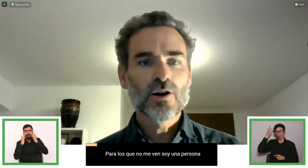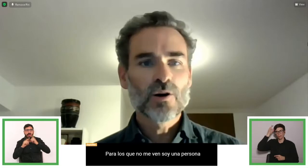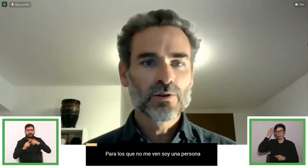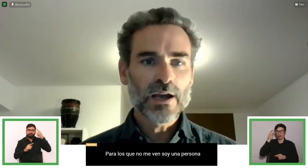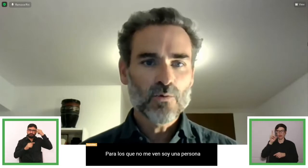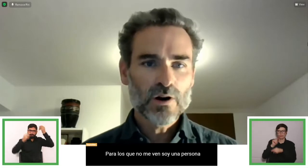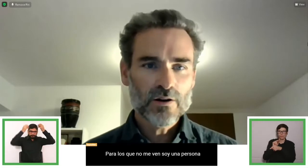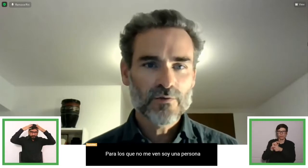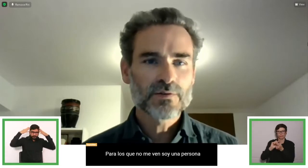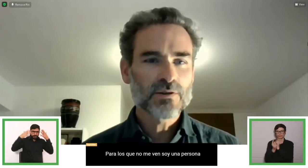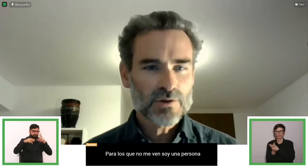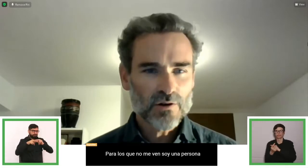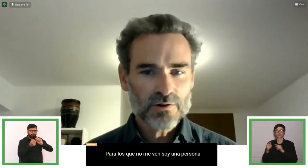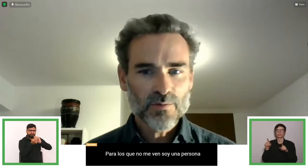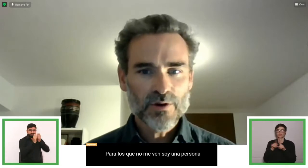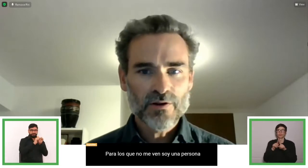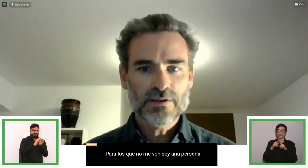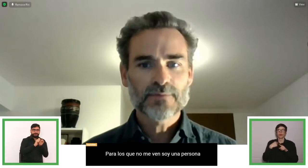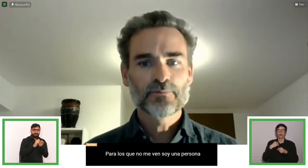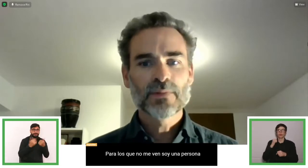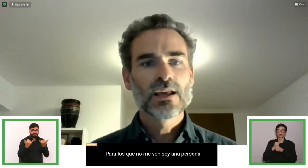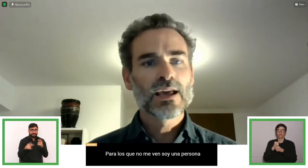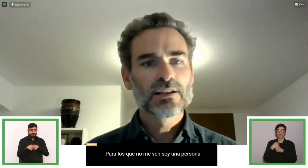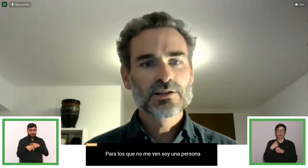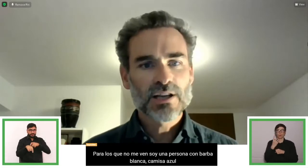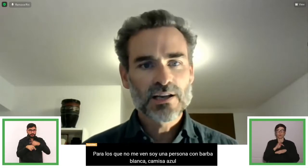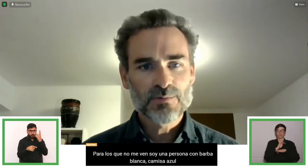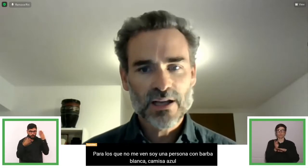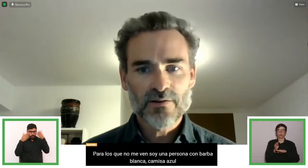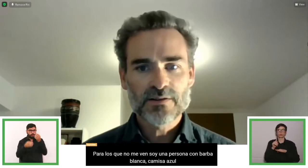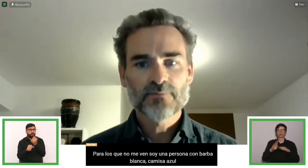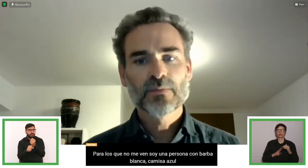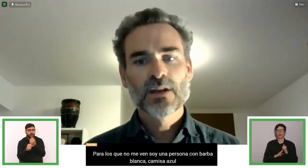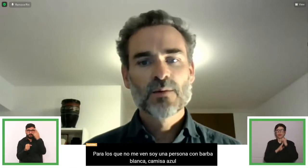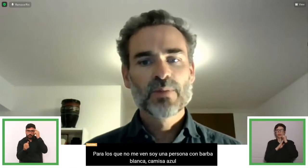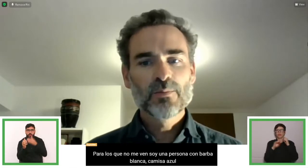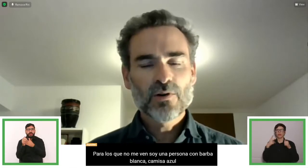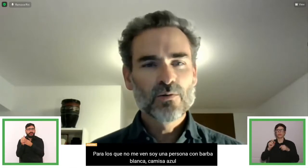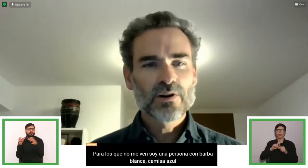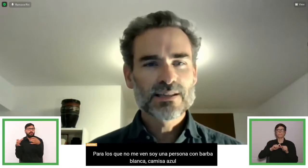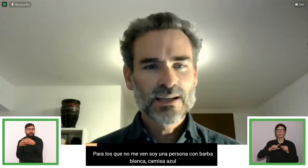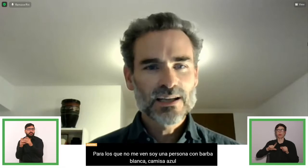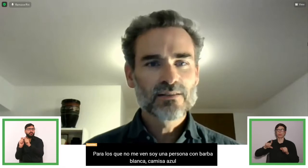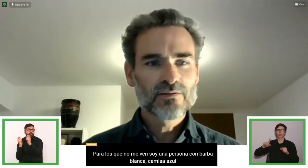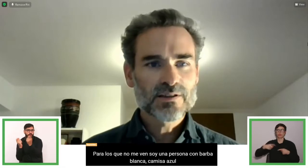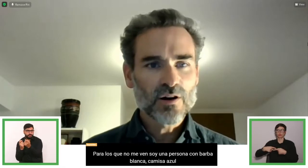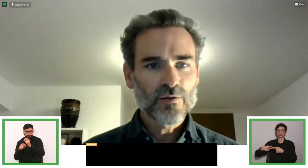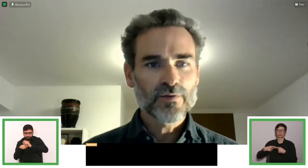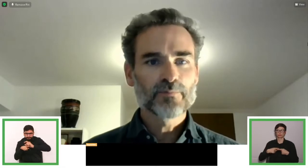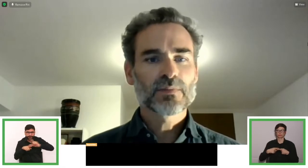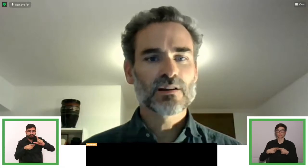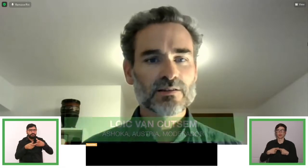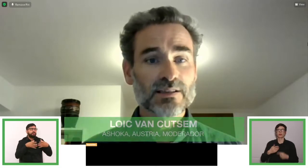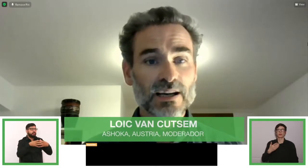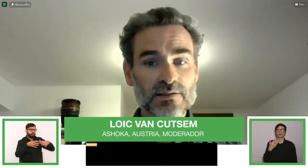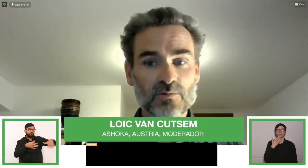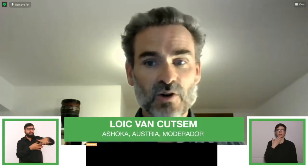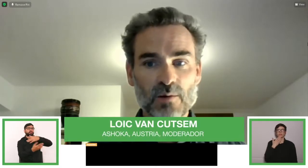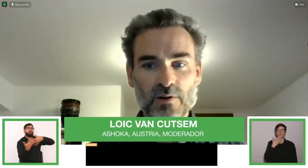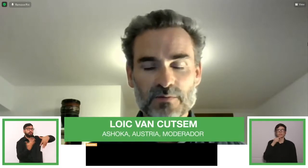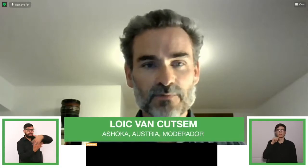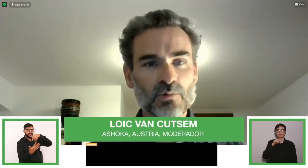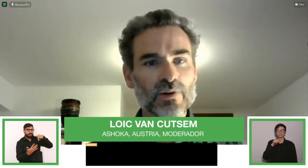Ashoka. Ashoka es una red líder de emprendedores sociales y creadores de cambio, personas que